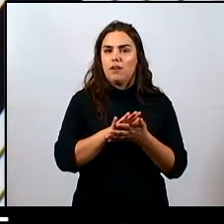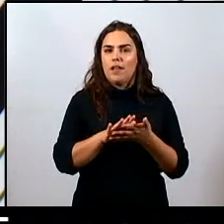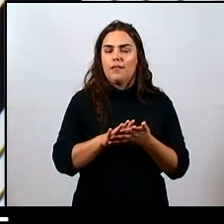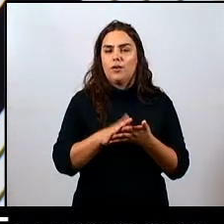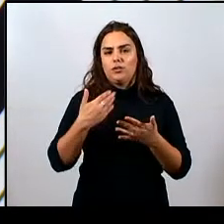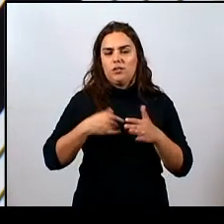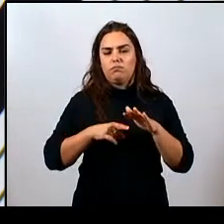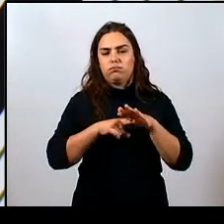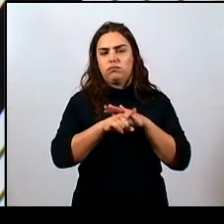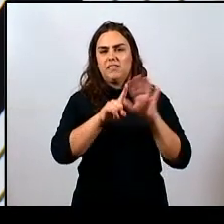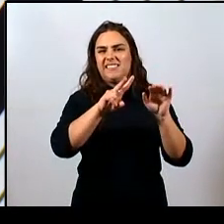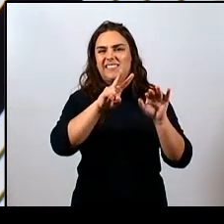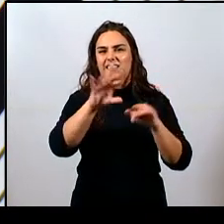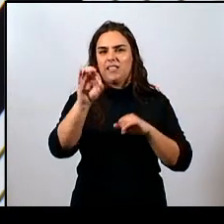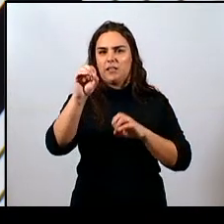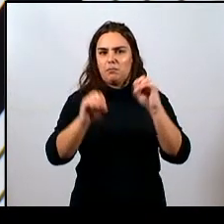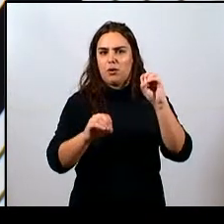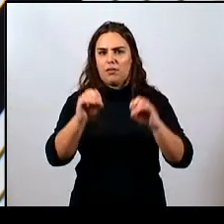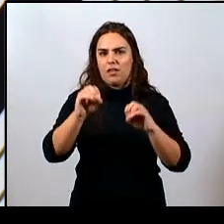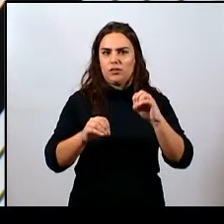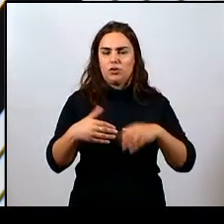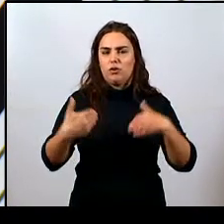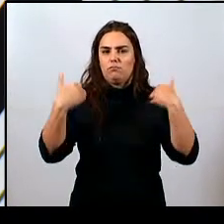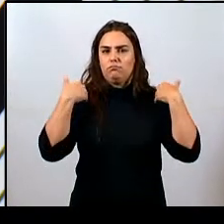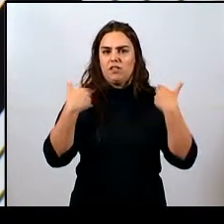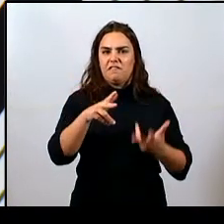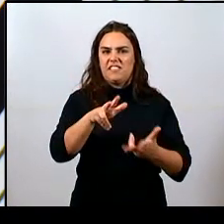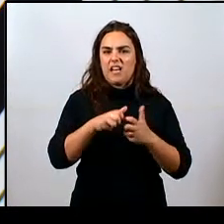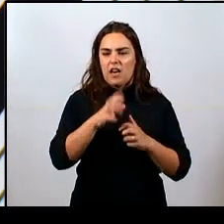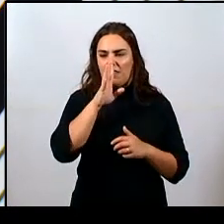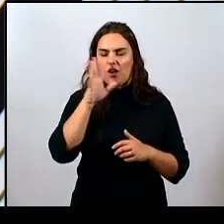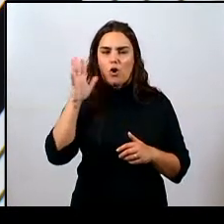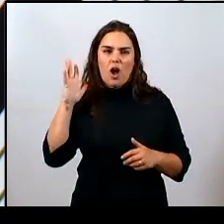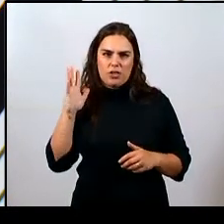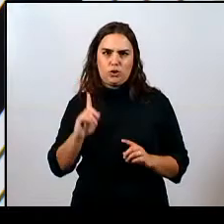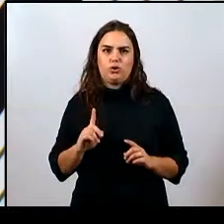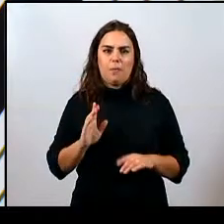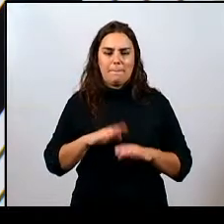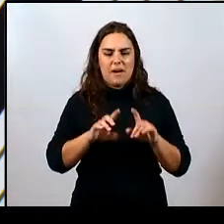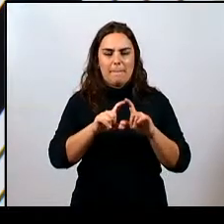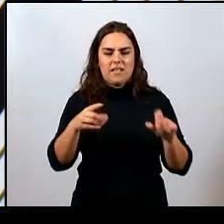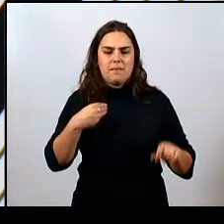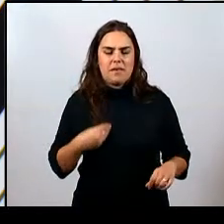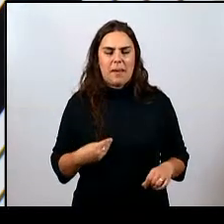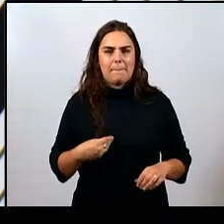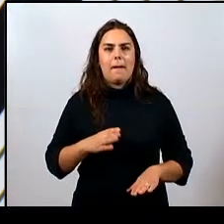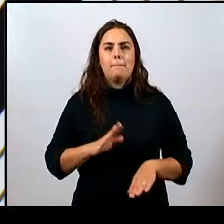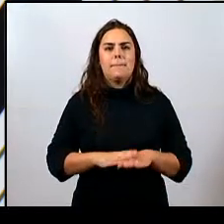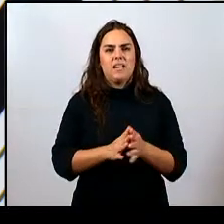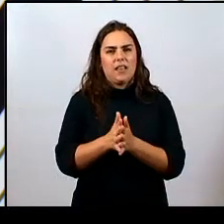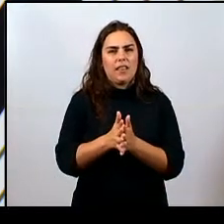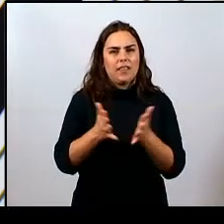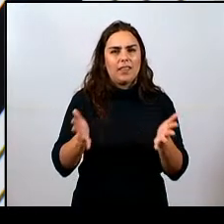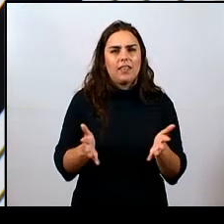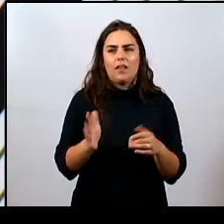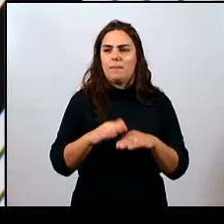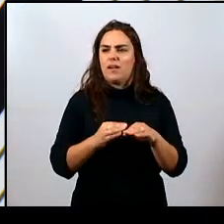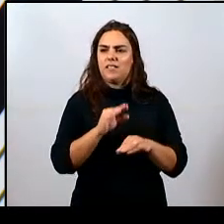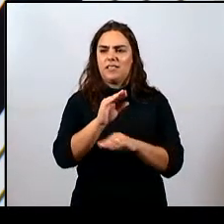incrementado en torno al 70% la carga fiscal en los últimos 5 años a estas empresas para desincentivarlas, para que no se